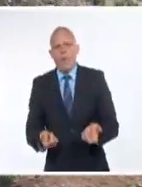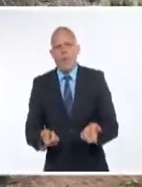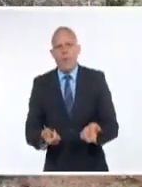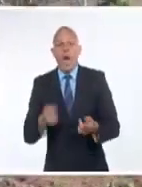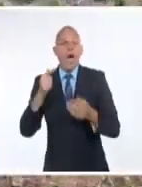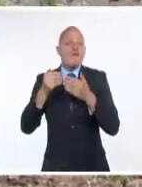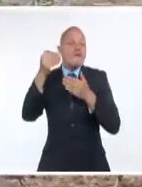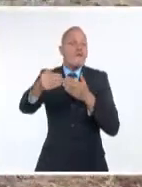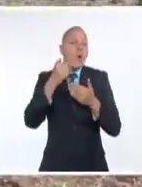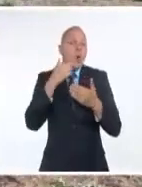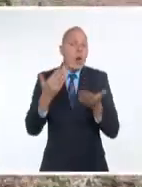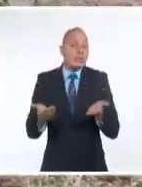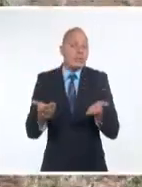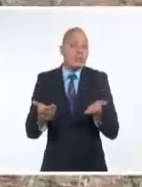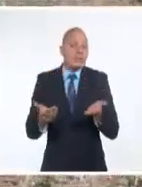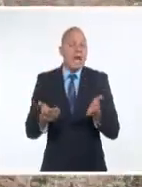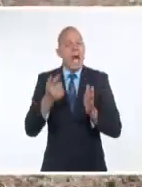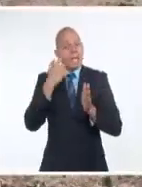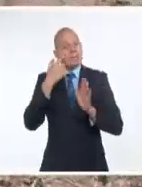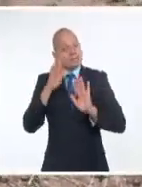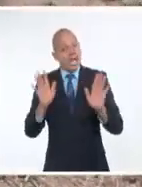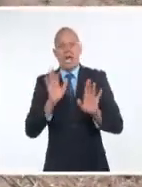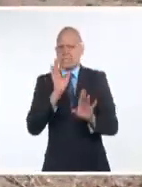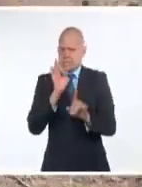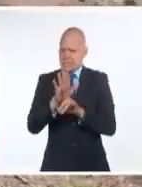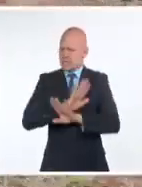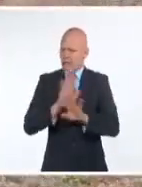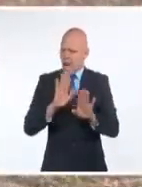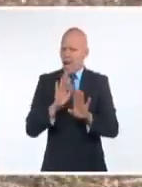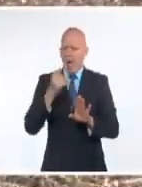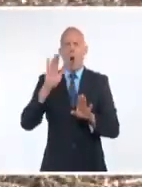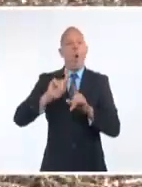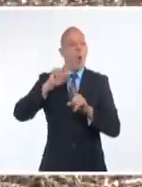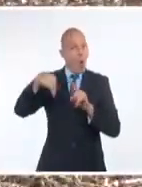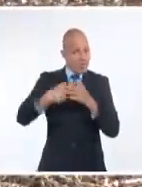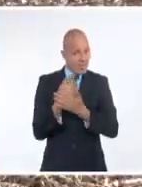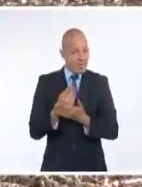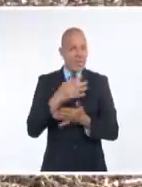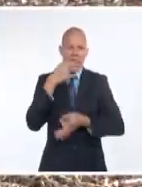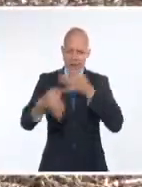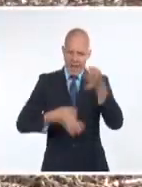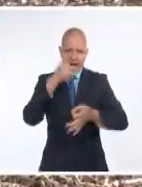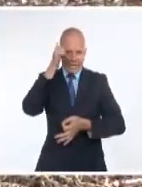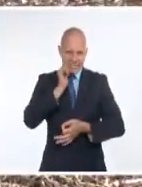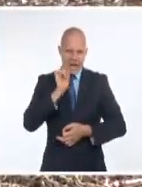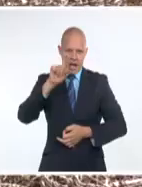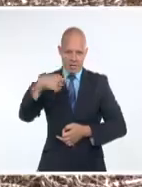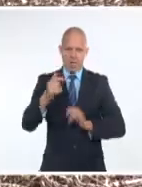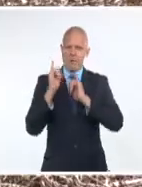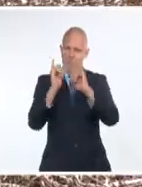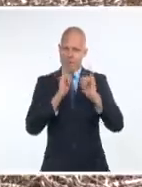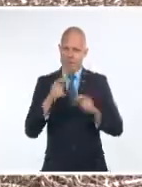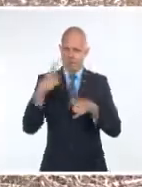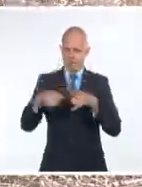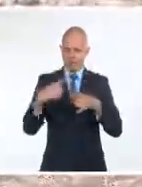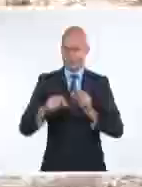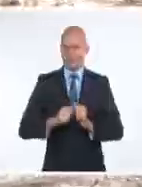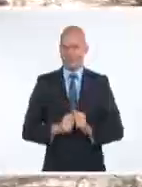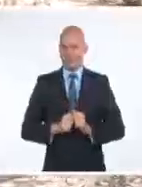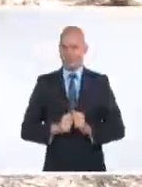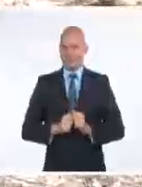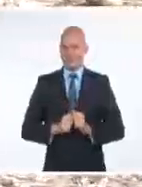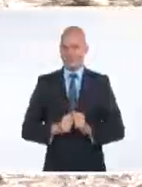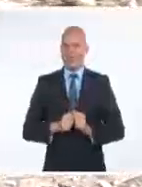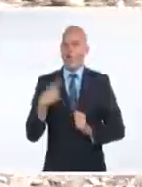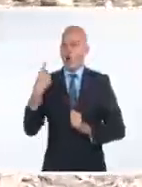su futuro? Sobre las obras que ya han comenzado aquí, volveremos el próximo sábado. En colaboración con la Dirección de